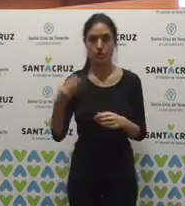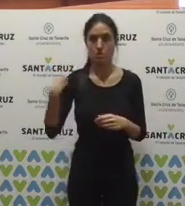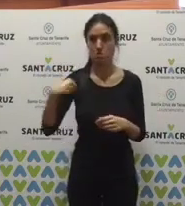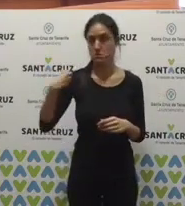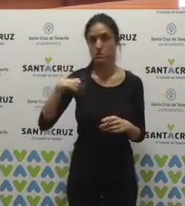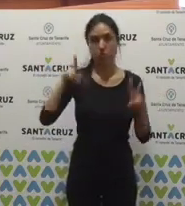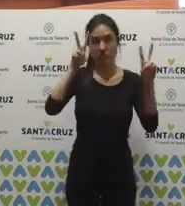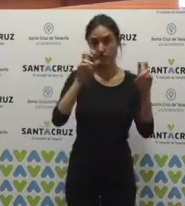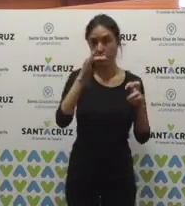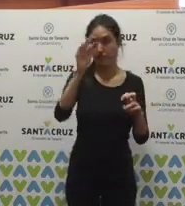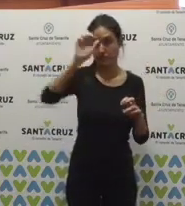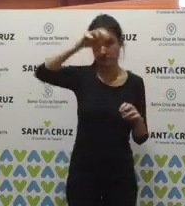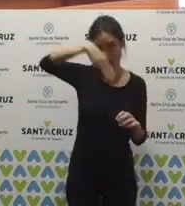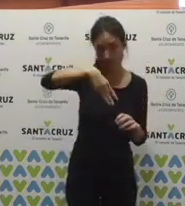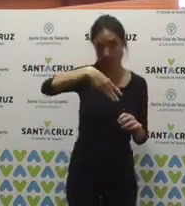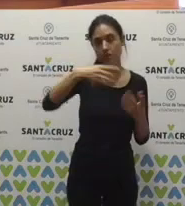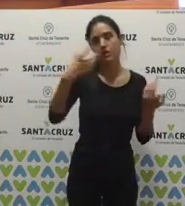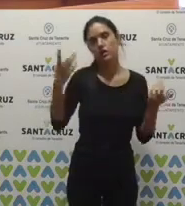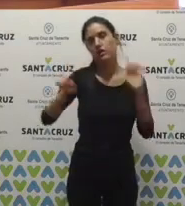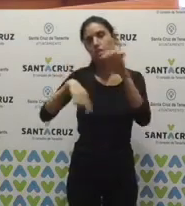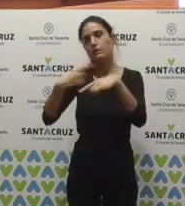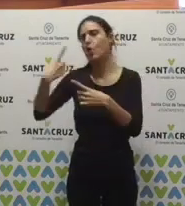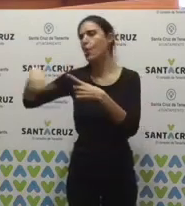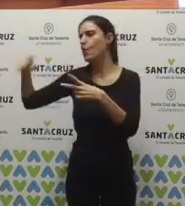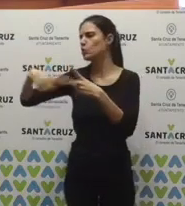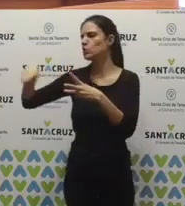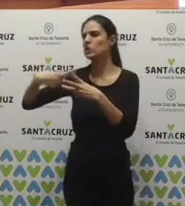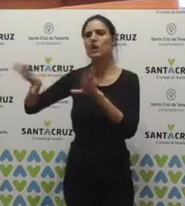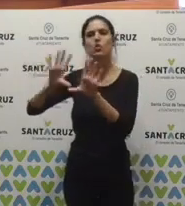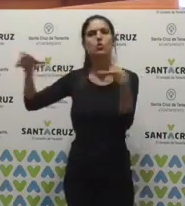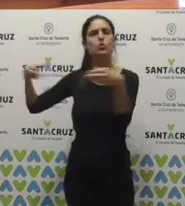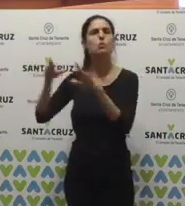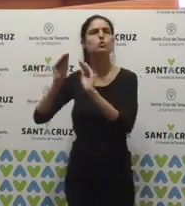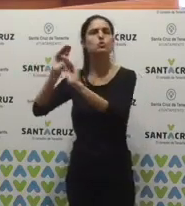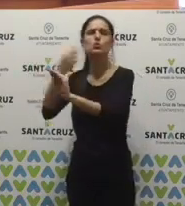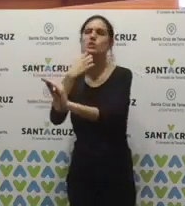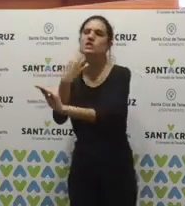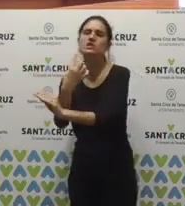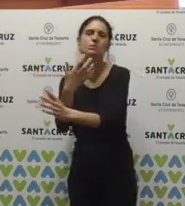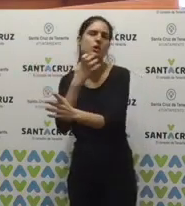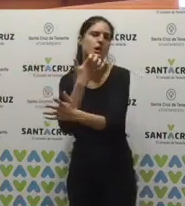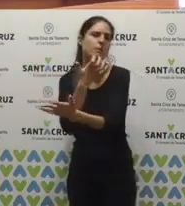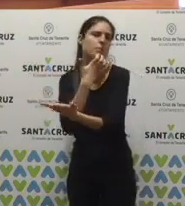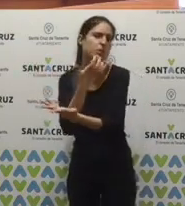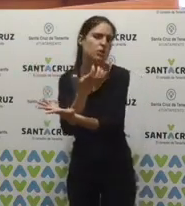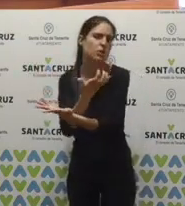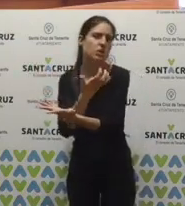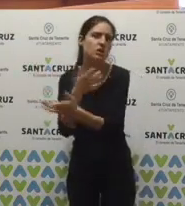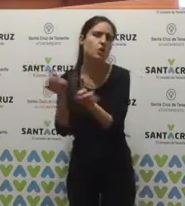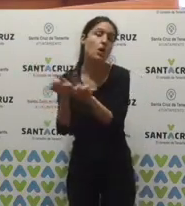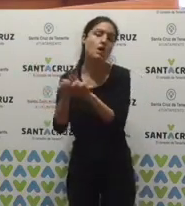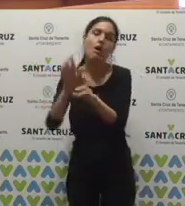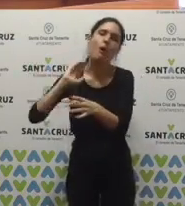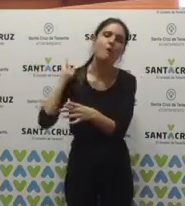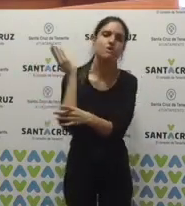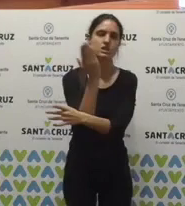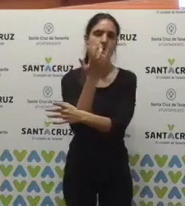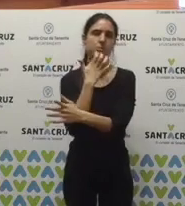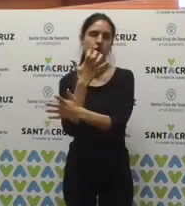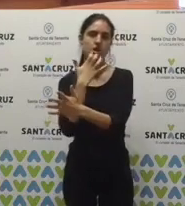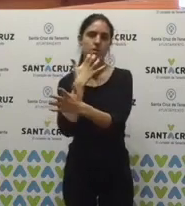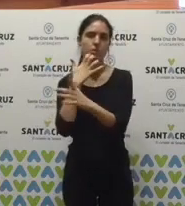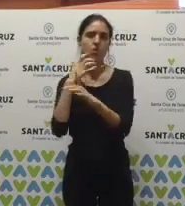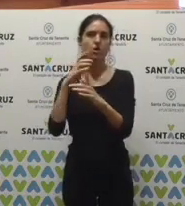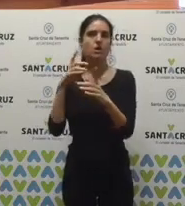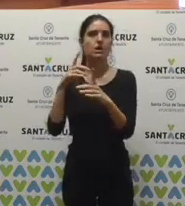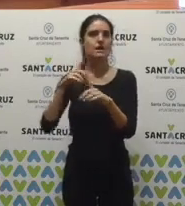lo de la fe y quitando las cosas que su grupo había apuntado como como ofensivas como las prerrogativas del estado